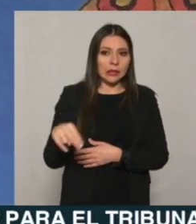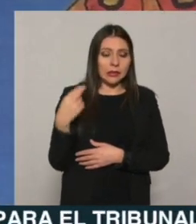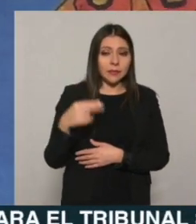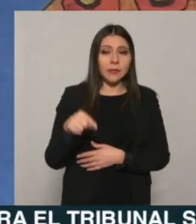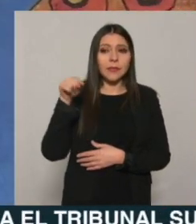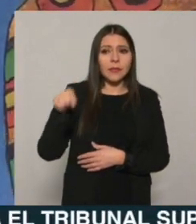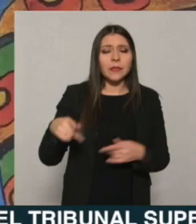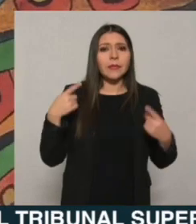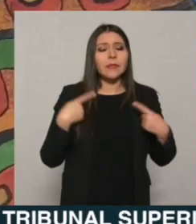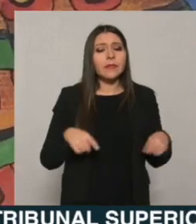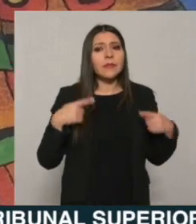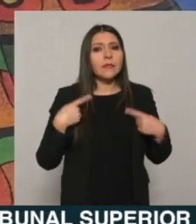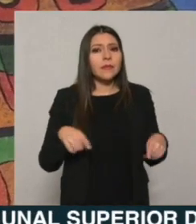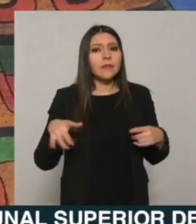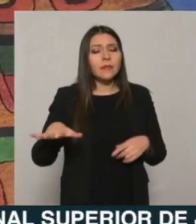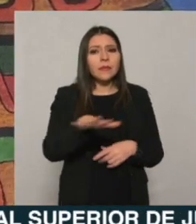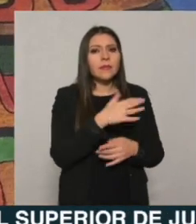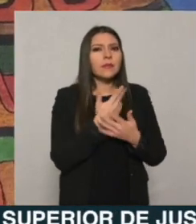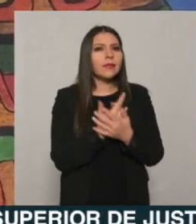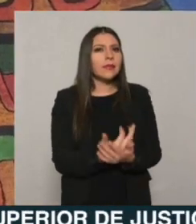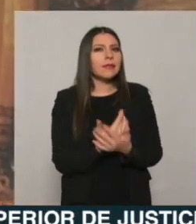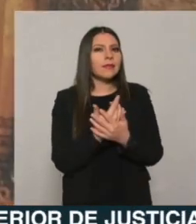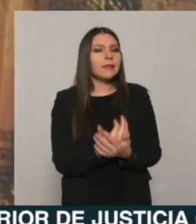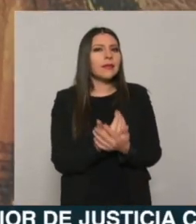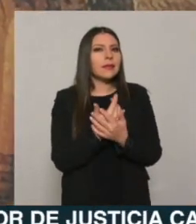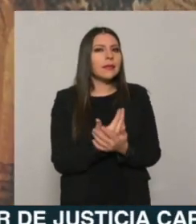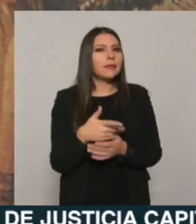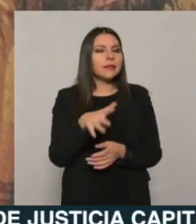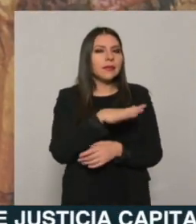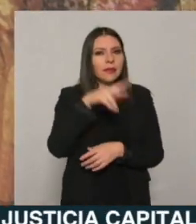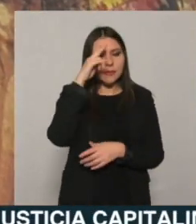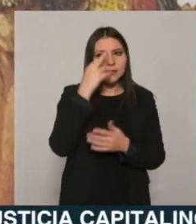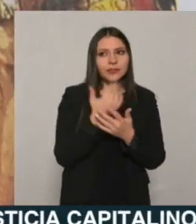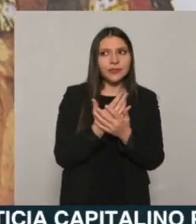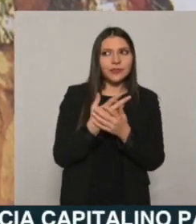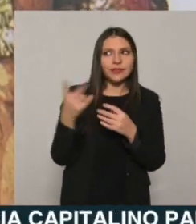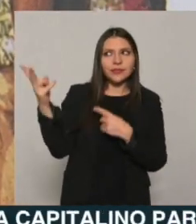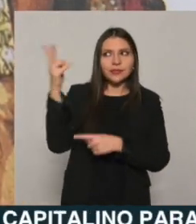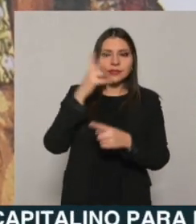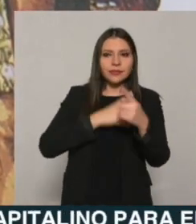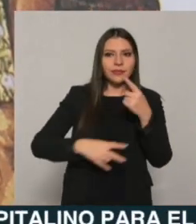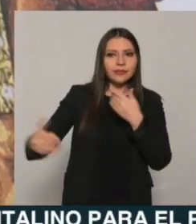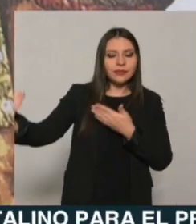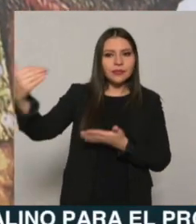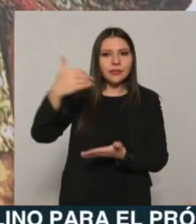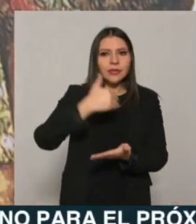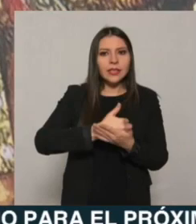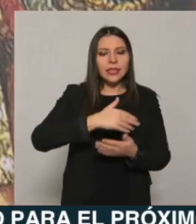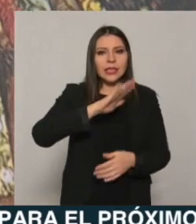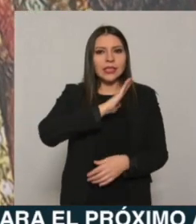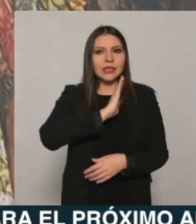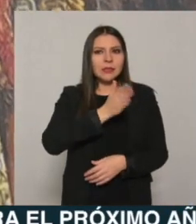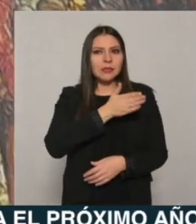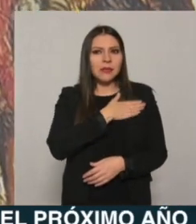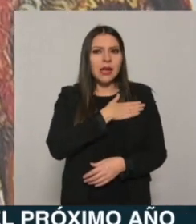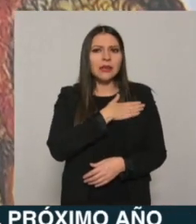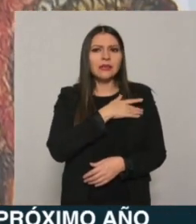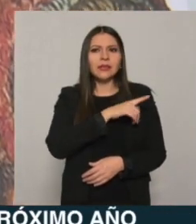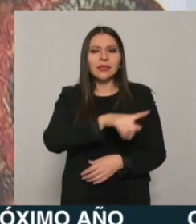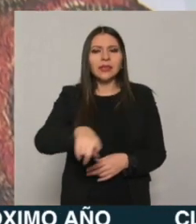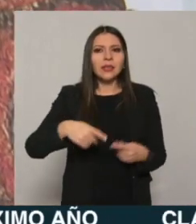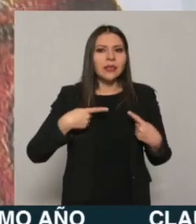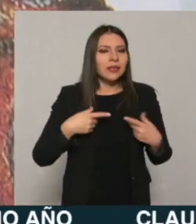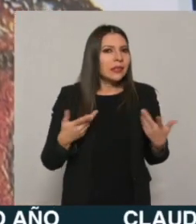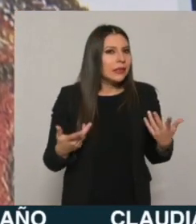gran expectación a estos visitantes que, bueno, pues no podían creer, ¿verdad?, los animales que traían,